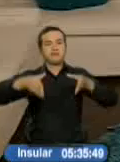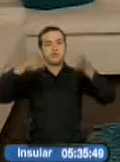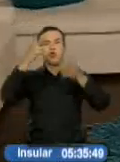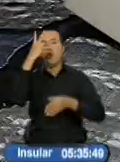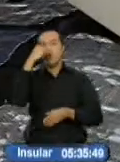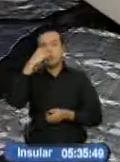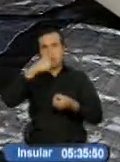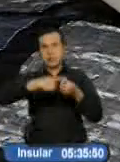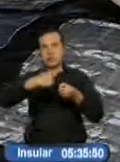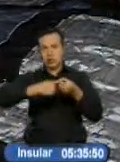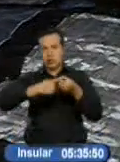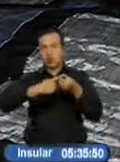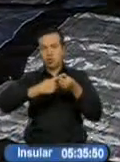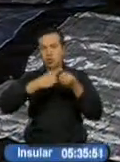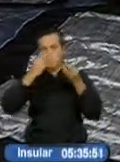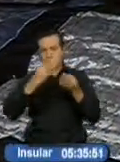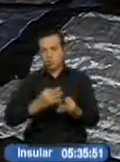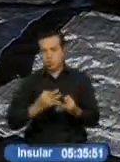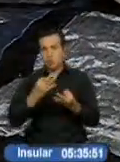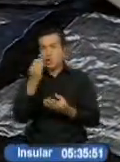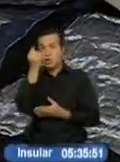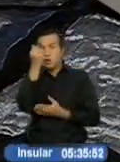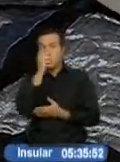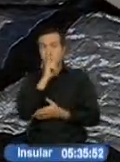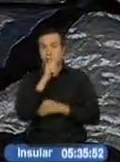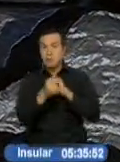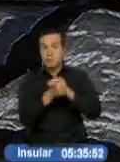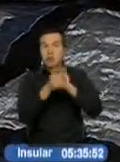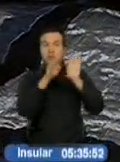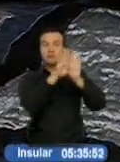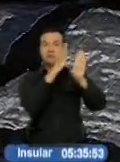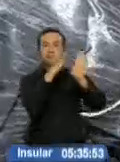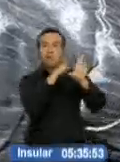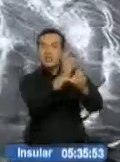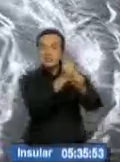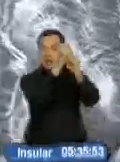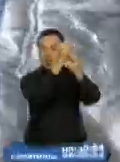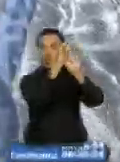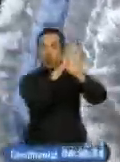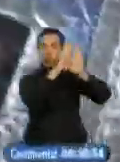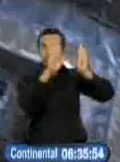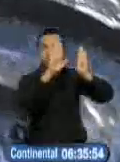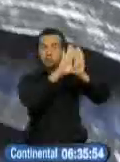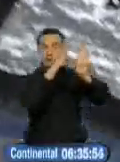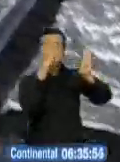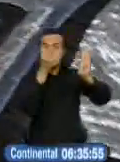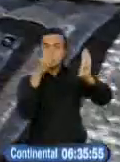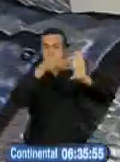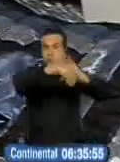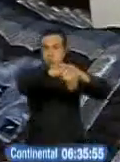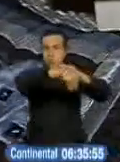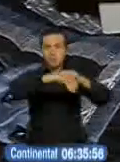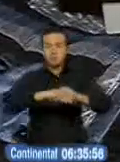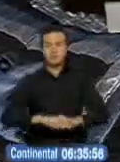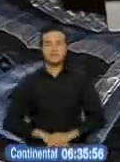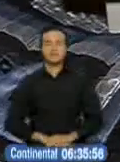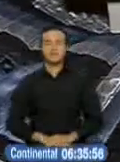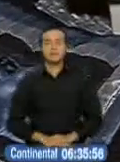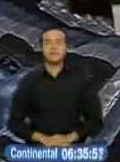de Quito. A decir de O Globo, el dinero era guardado en una caja fuerte empotrada en la pared. Rodrigo Gálvez, Ecuador